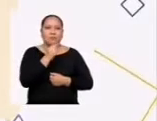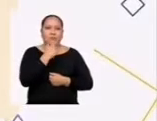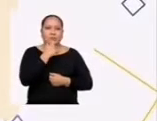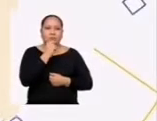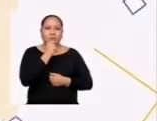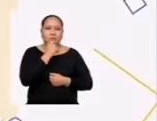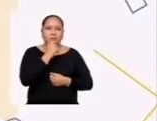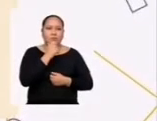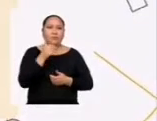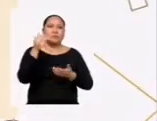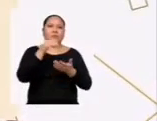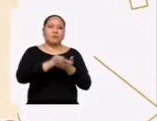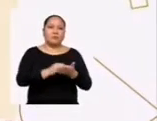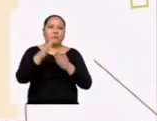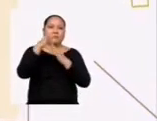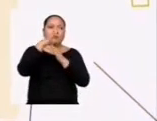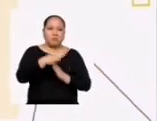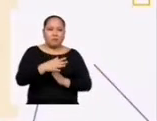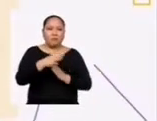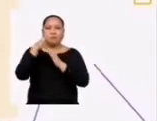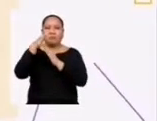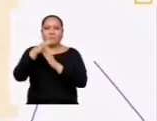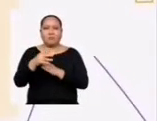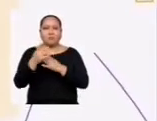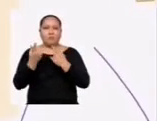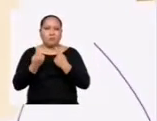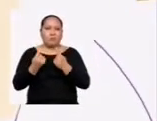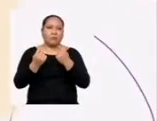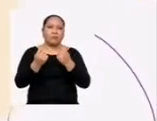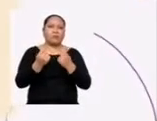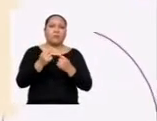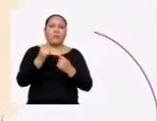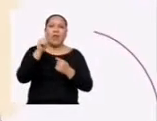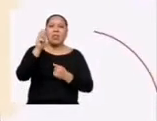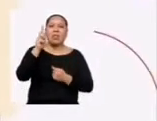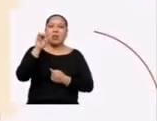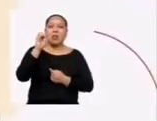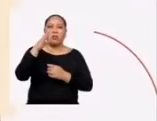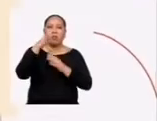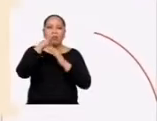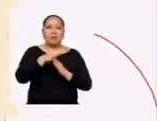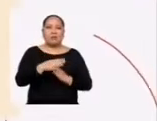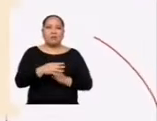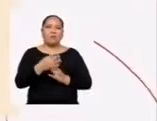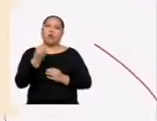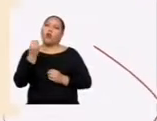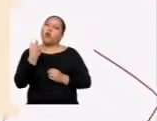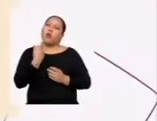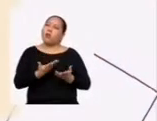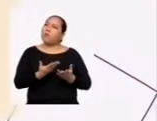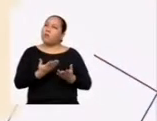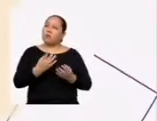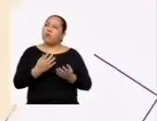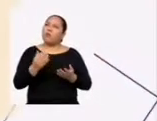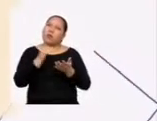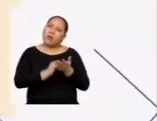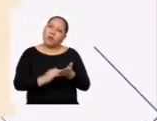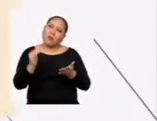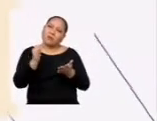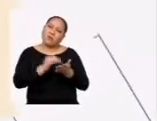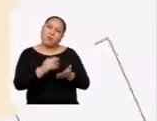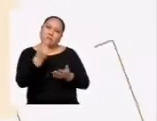marea mucho que repita tanto las palabras trato y discriminación. ¿Qué puede hacer para evitar tanta